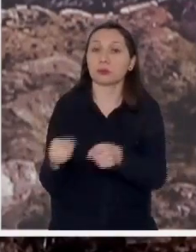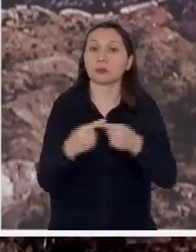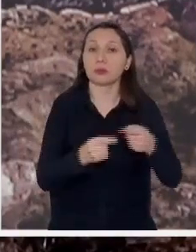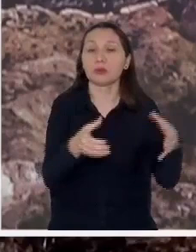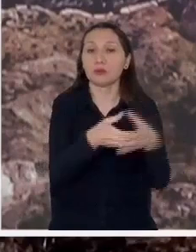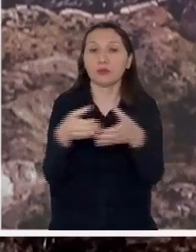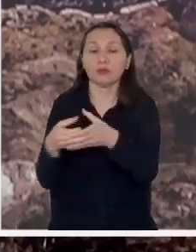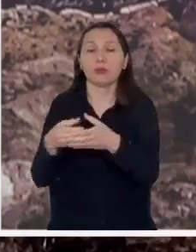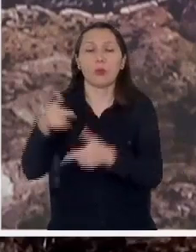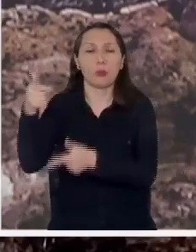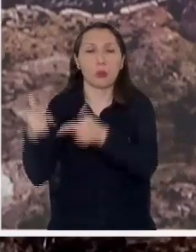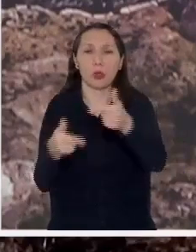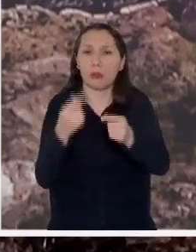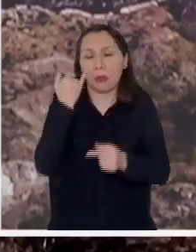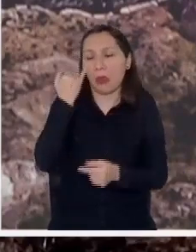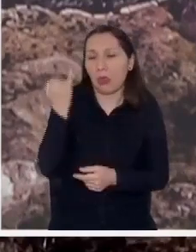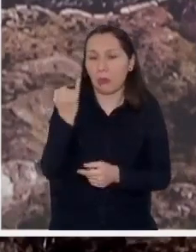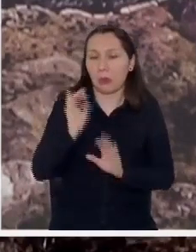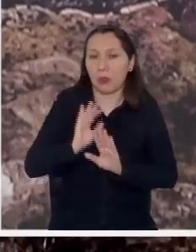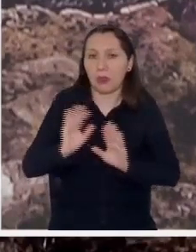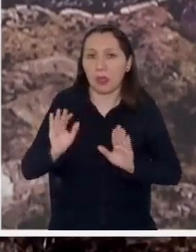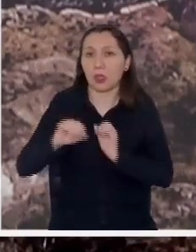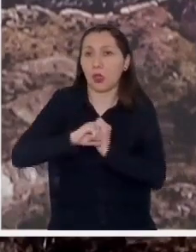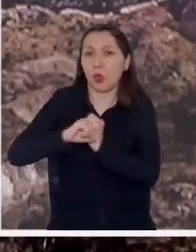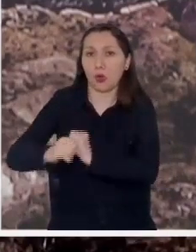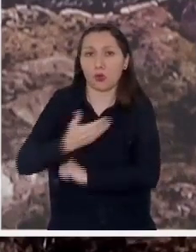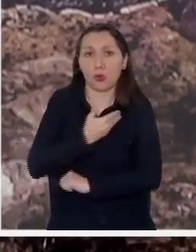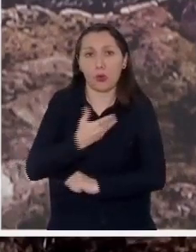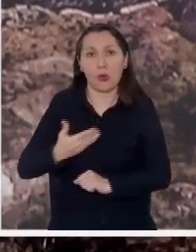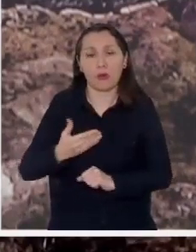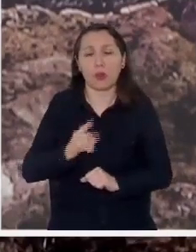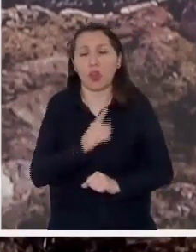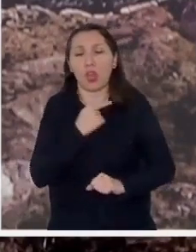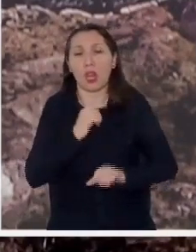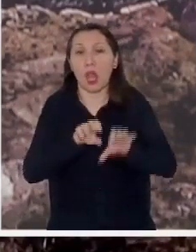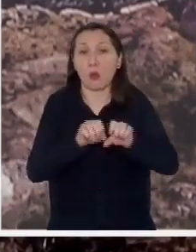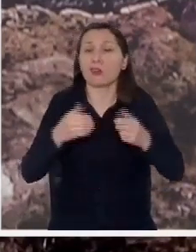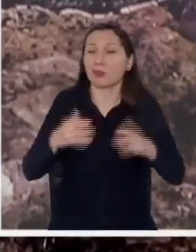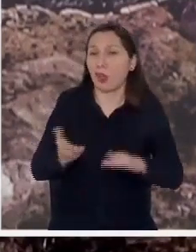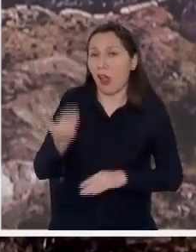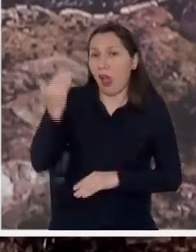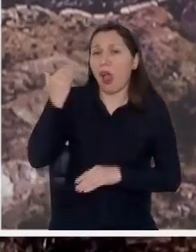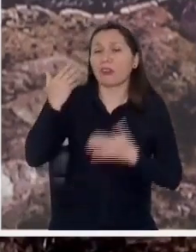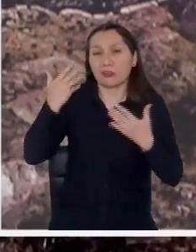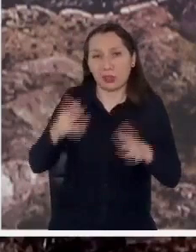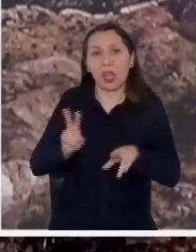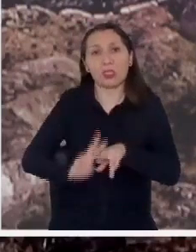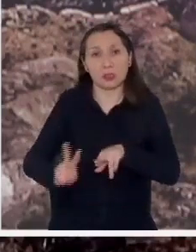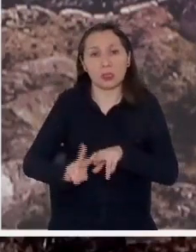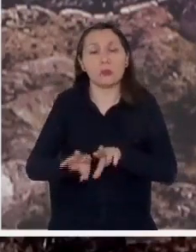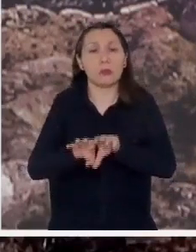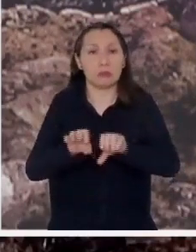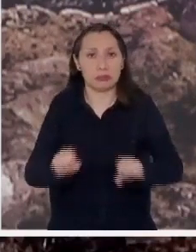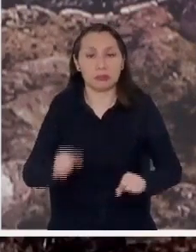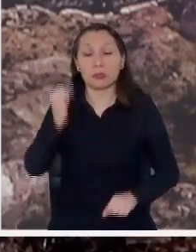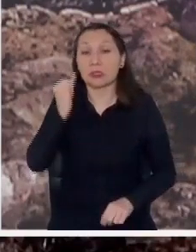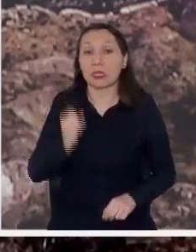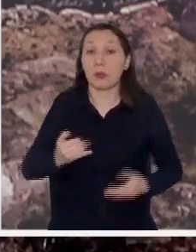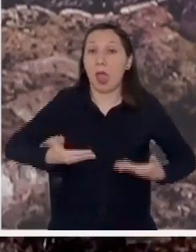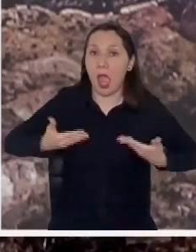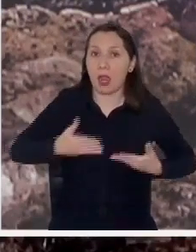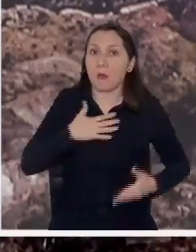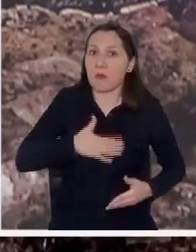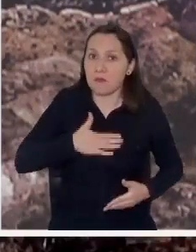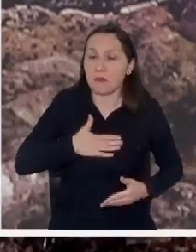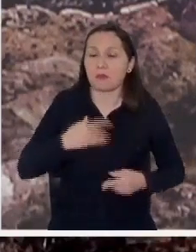las distintas fuerzas políticas independientemente de que sean opositoras de llegar a acuerdos porque lo hemos hecho en otras oportunidades y que siempre el ánimo